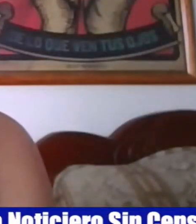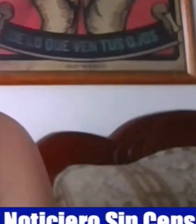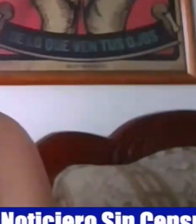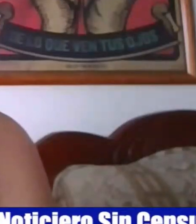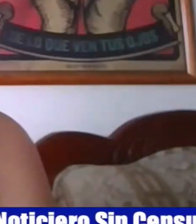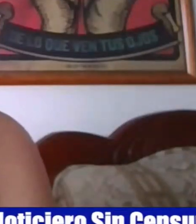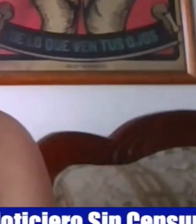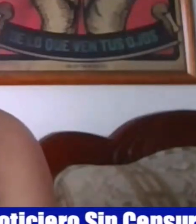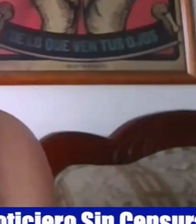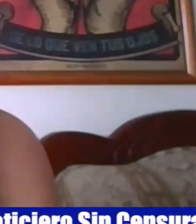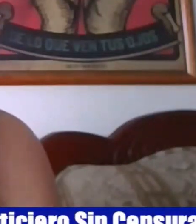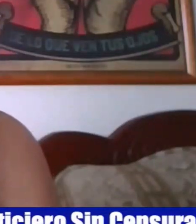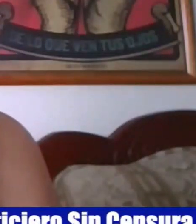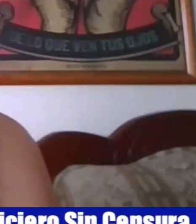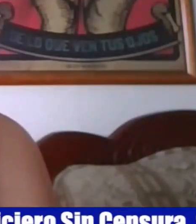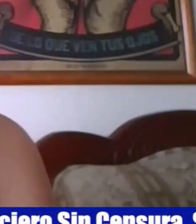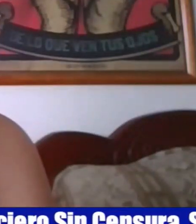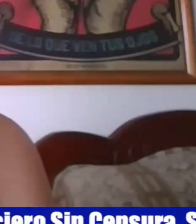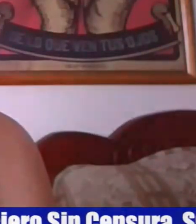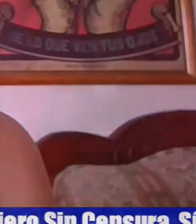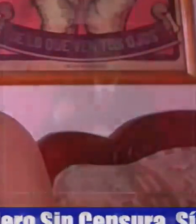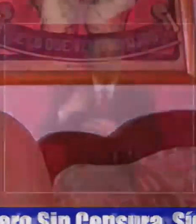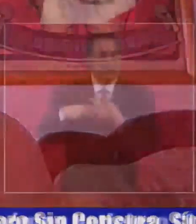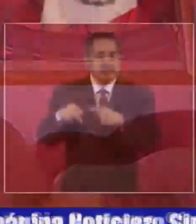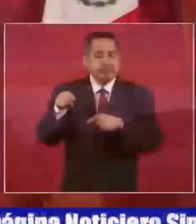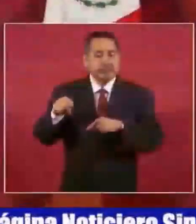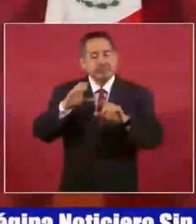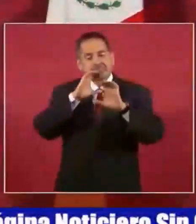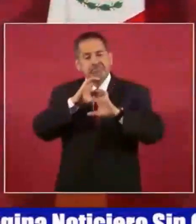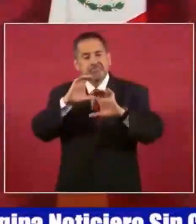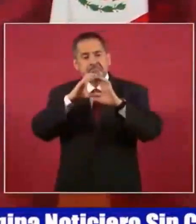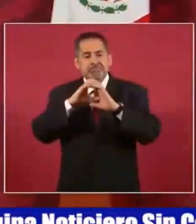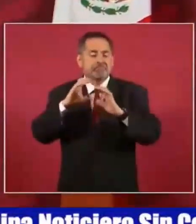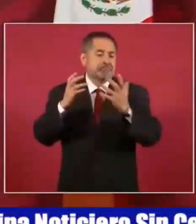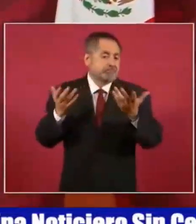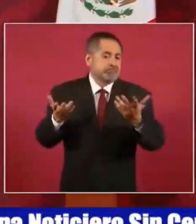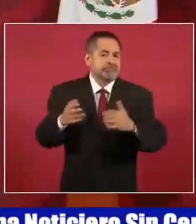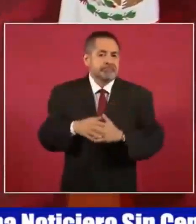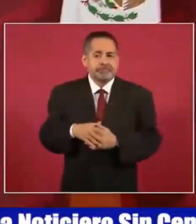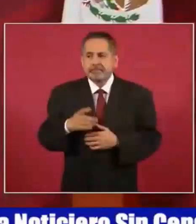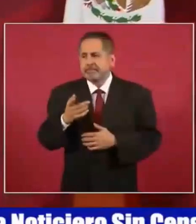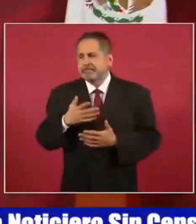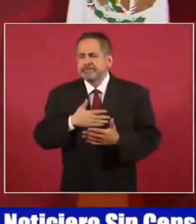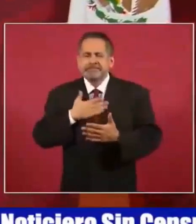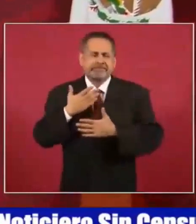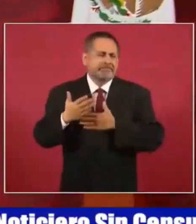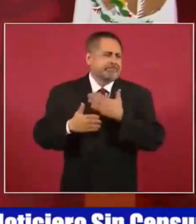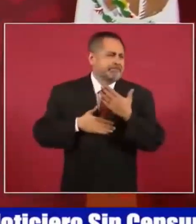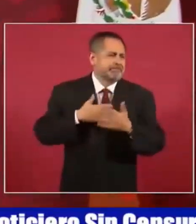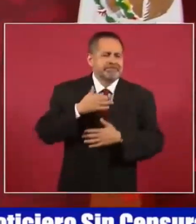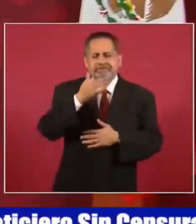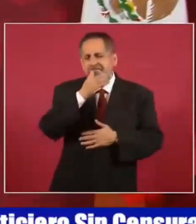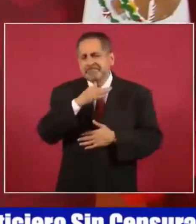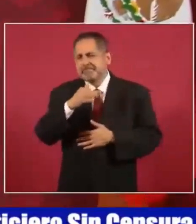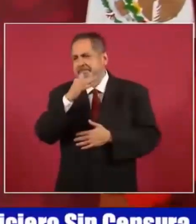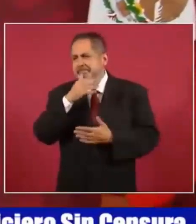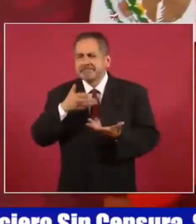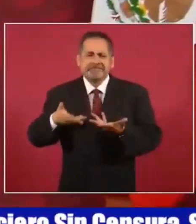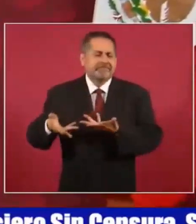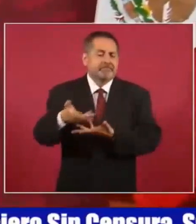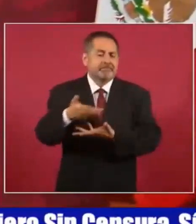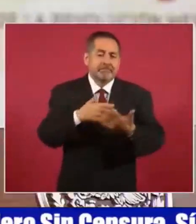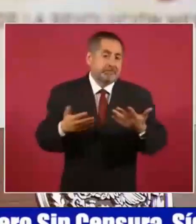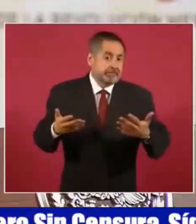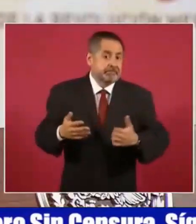Obrador pues los invitó. Entonces era el mejor momento, la oportunidad perfecta para concretar esta visita. Lo